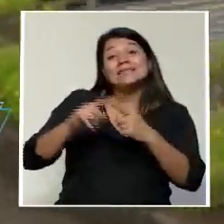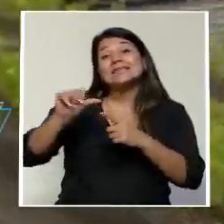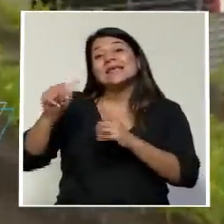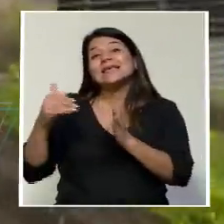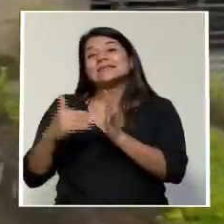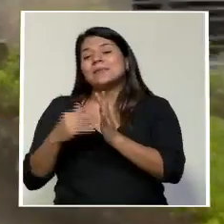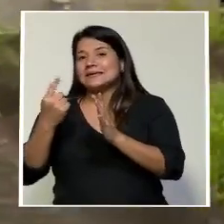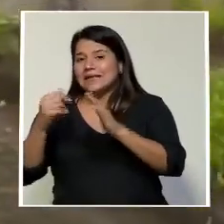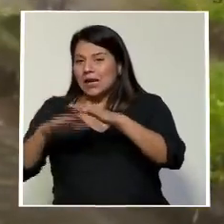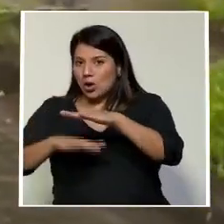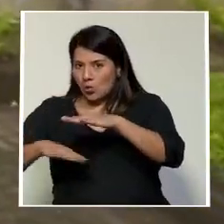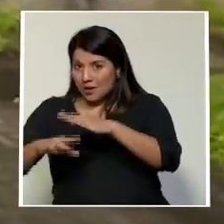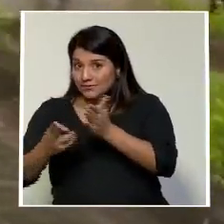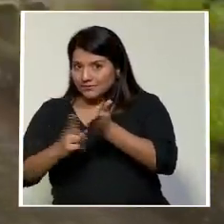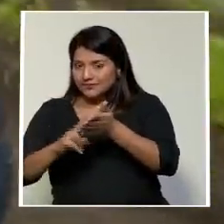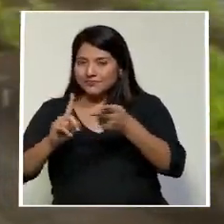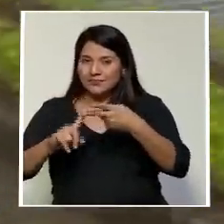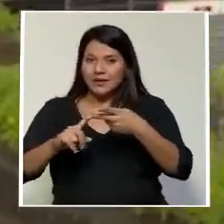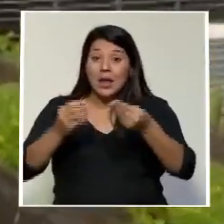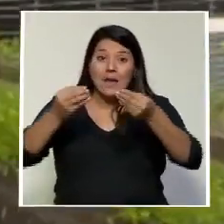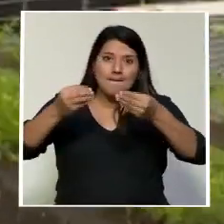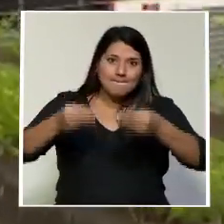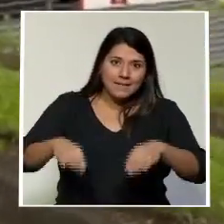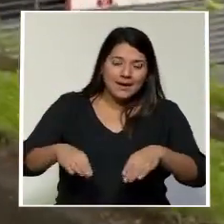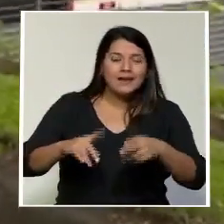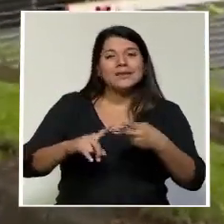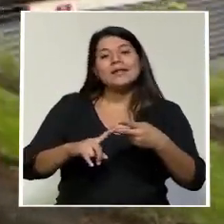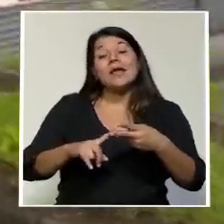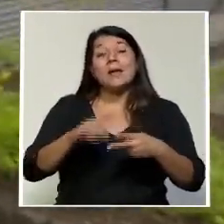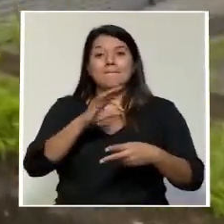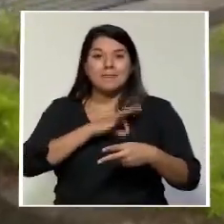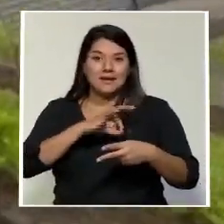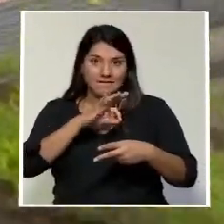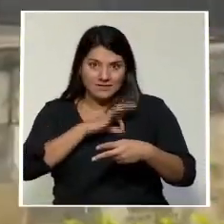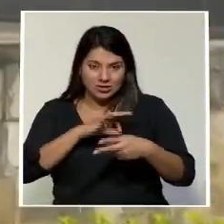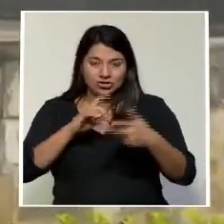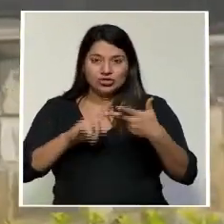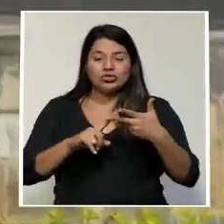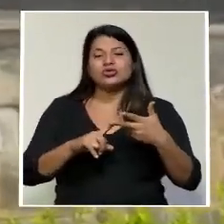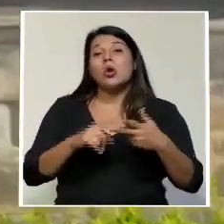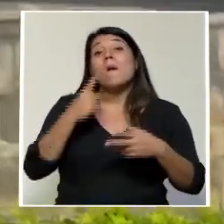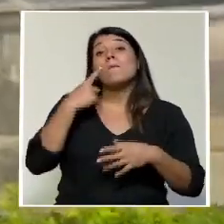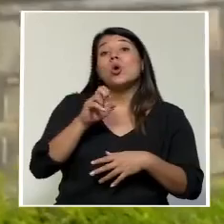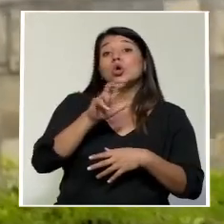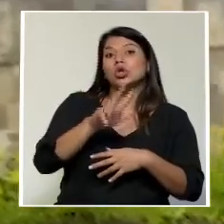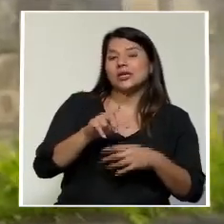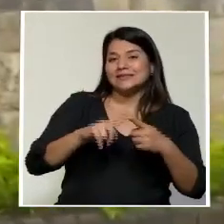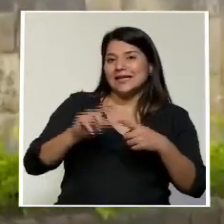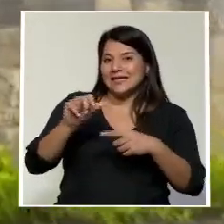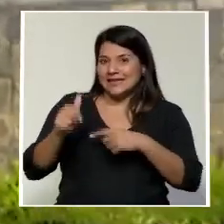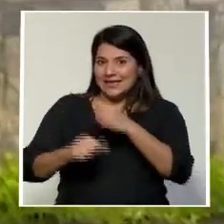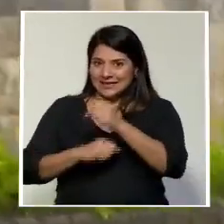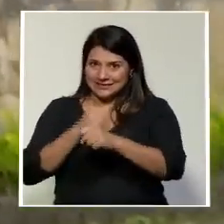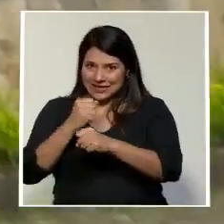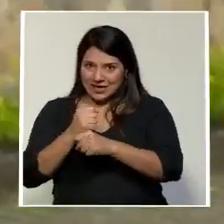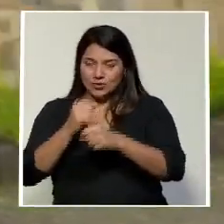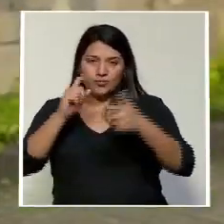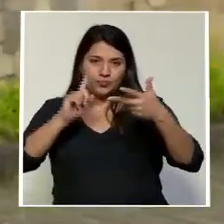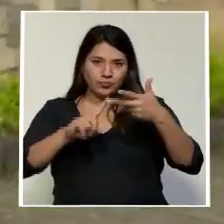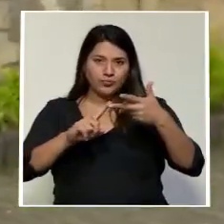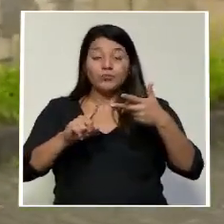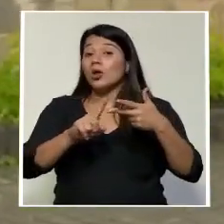pérdida o suspensión de los beneficios o subsidios estatales de los que goce por un plazo de 3 a 10 años, inhabilitación para